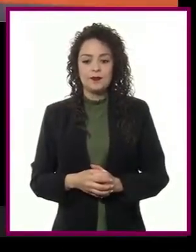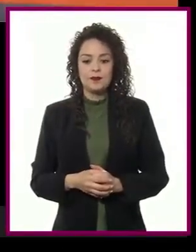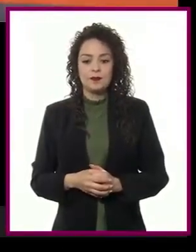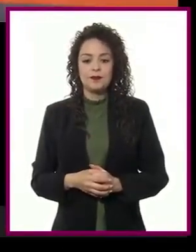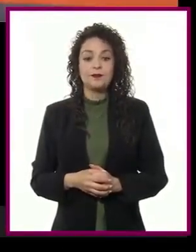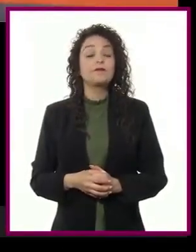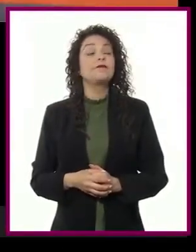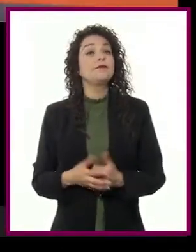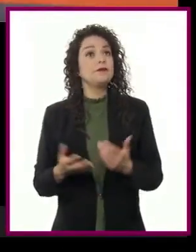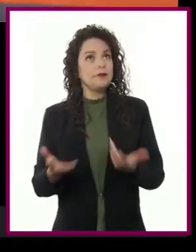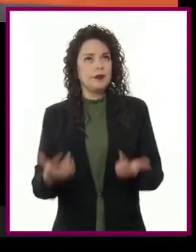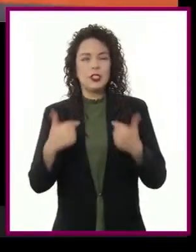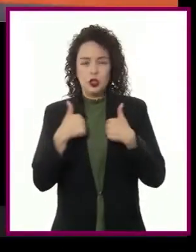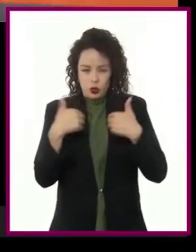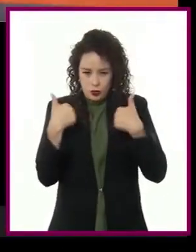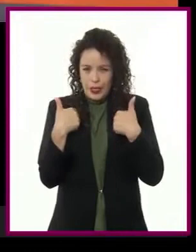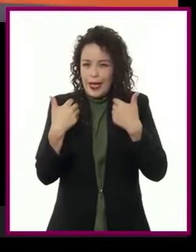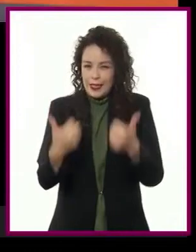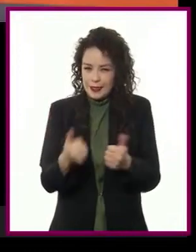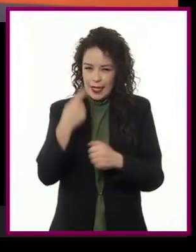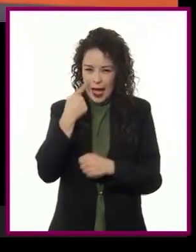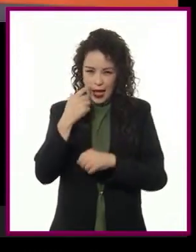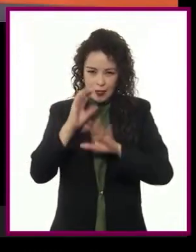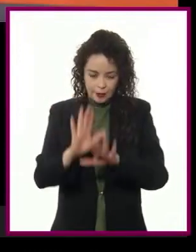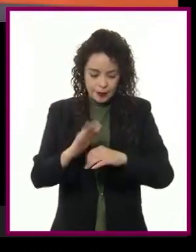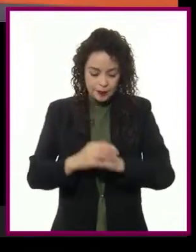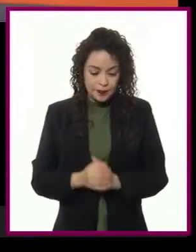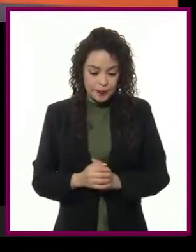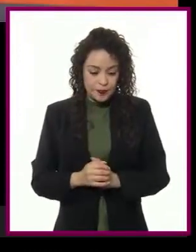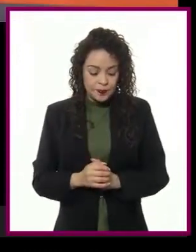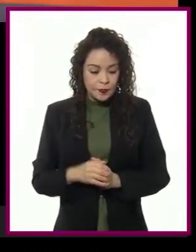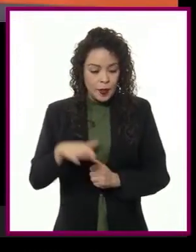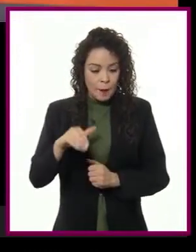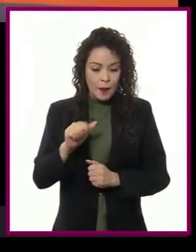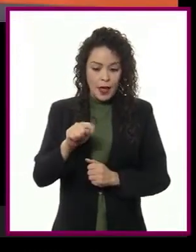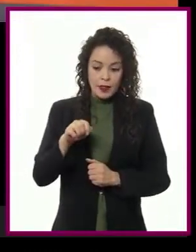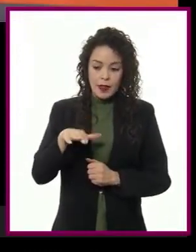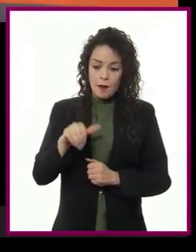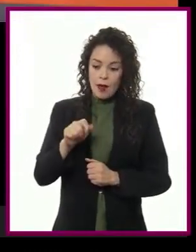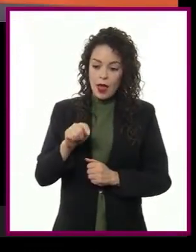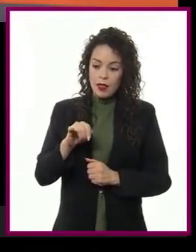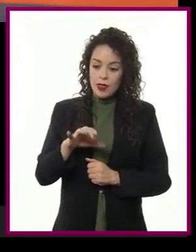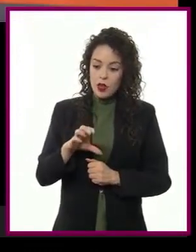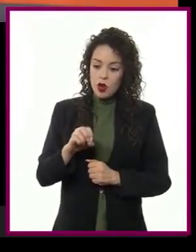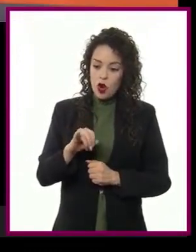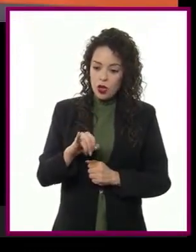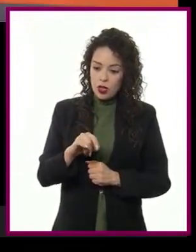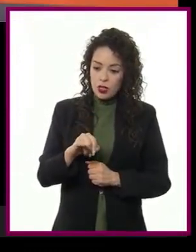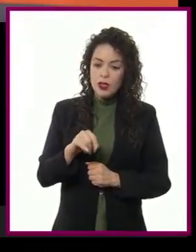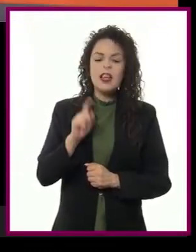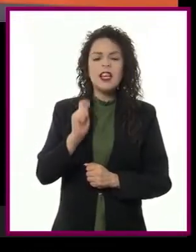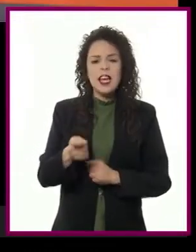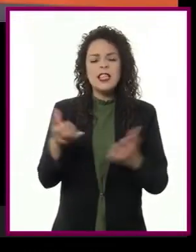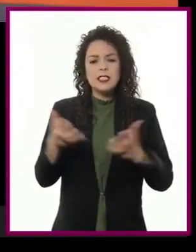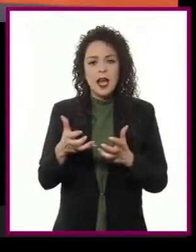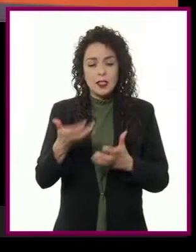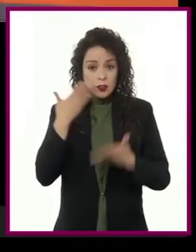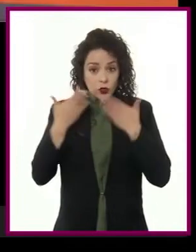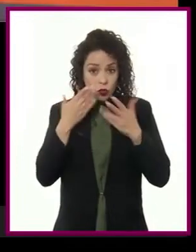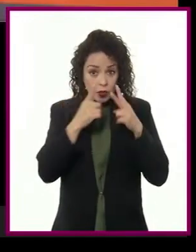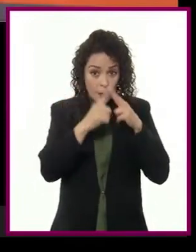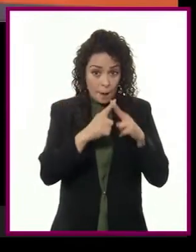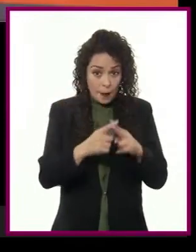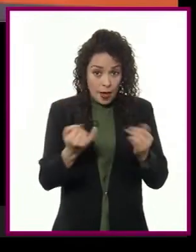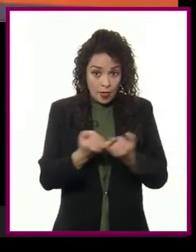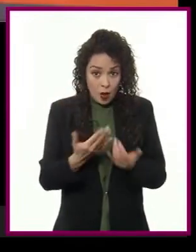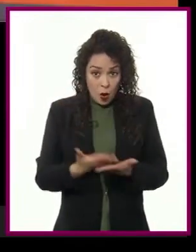Entonces, si bien entiendo, maestro Pitágoras, los matematicoi estudiaban las matemáticas como lo hacen hoy en